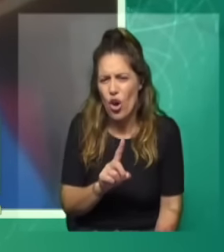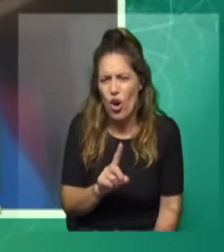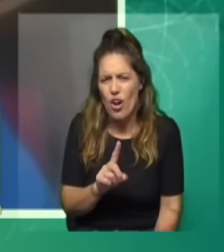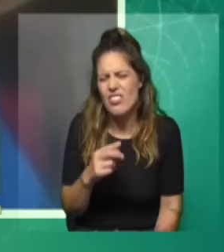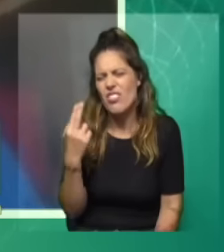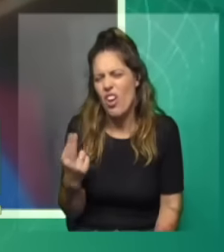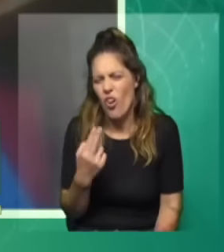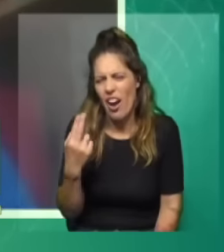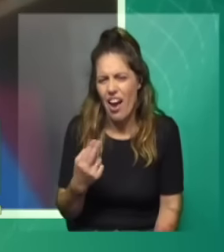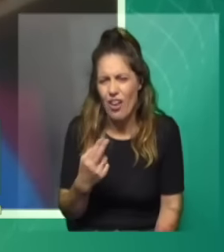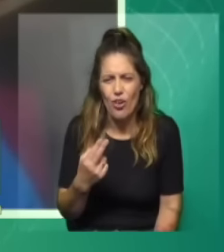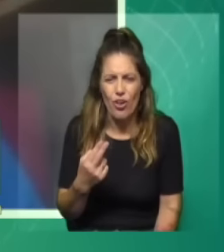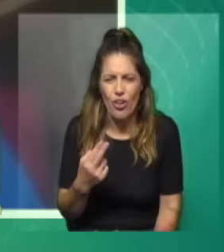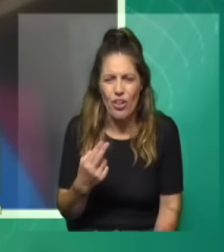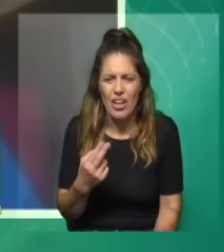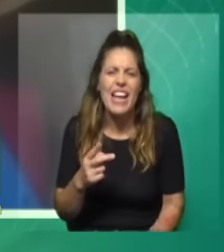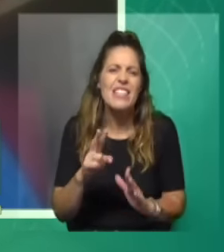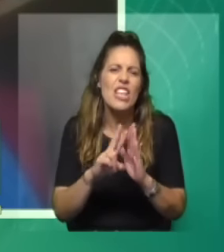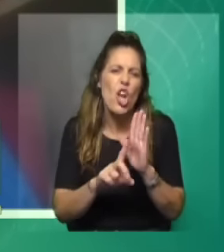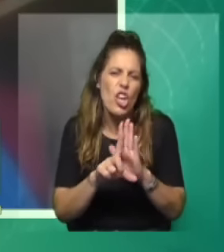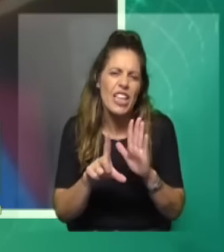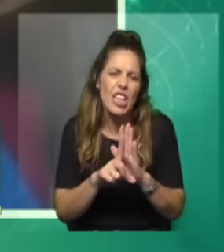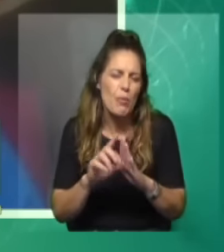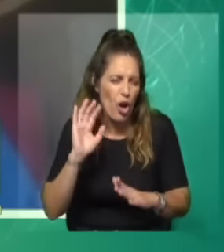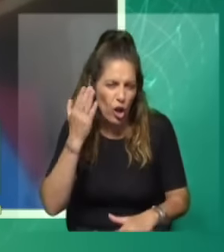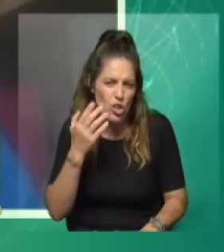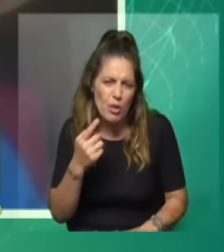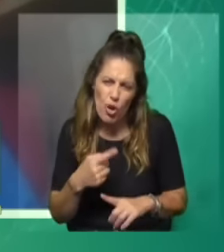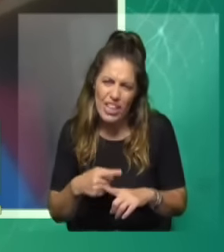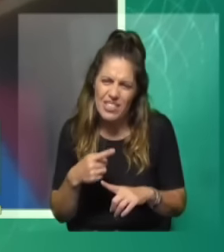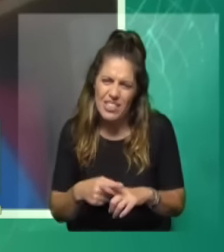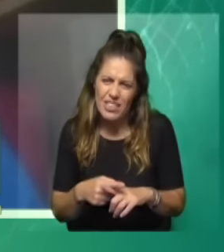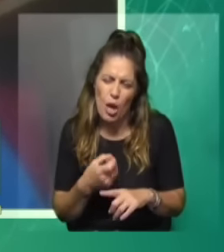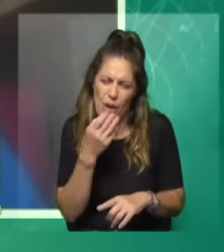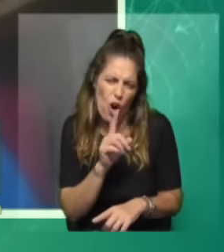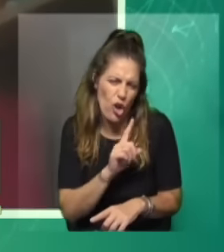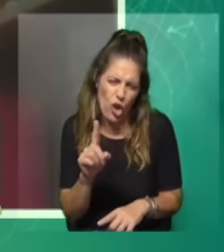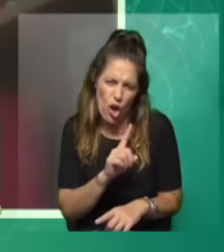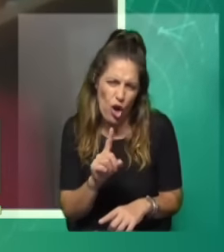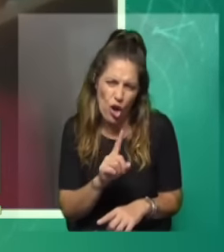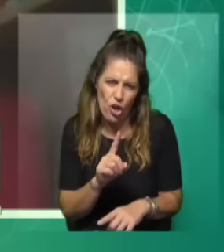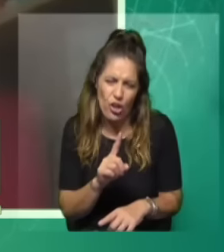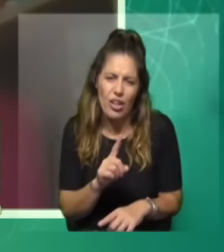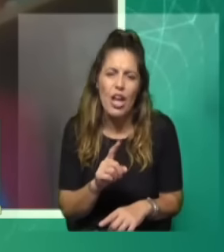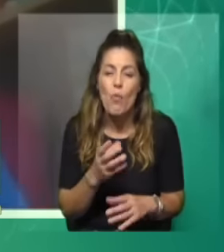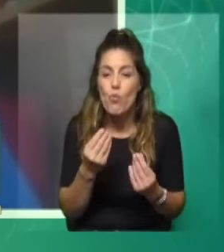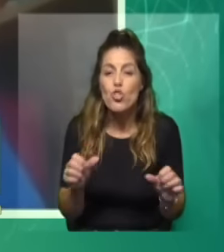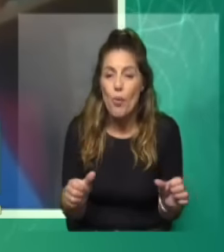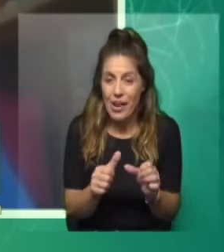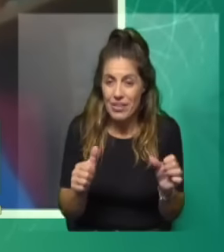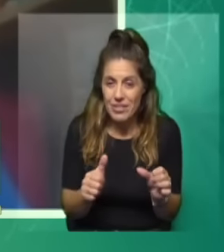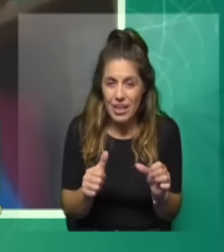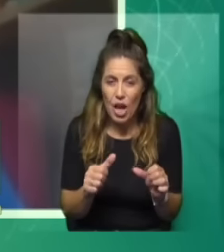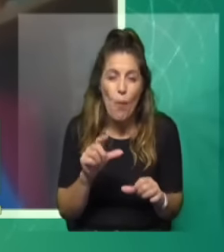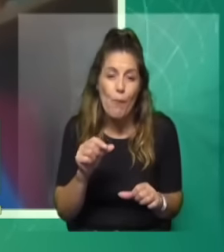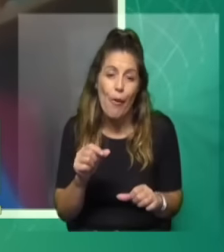algo raro este y si lo legisl reconocemos que existe y mejor no reconocer que existe mucho para hacer